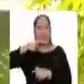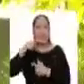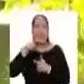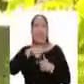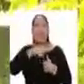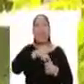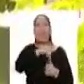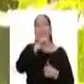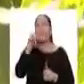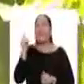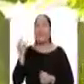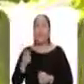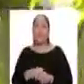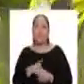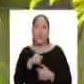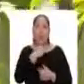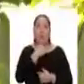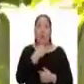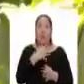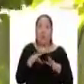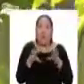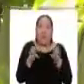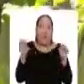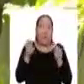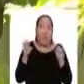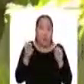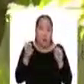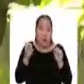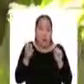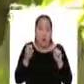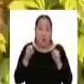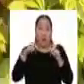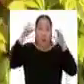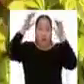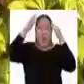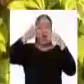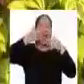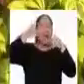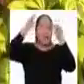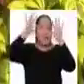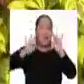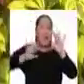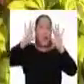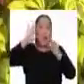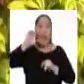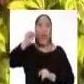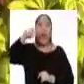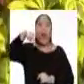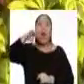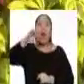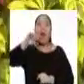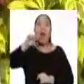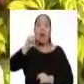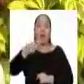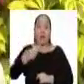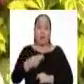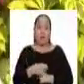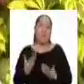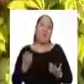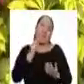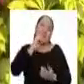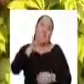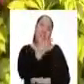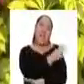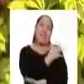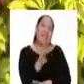Y si es que eres de los que te gusta el frío y la nieve, Ancash es el lugar exacto. Y ni qué decir de la selva, que es el lugar para todos los